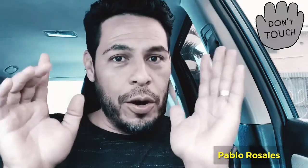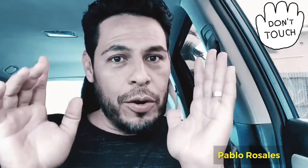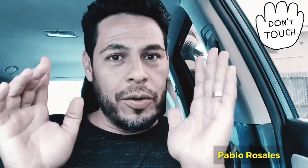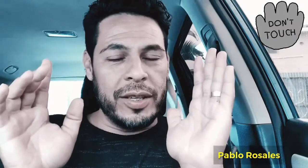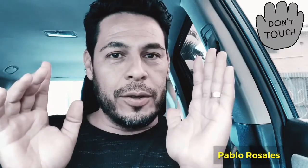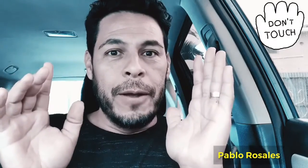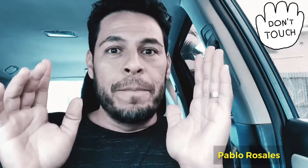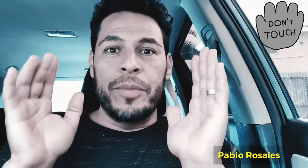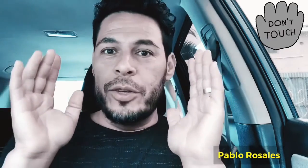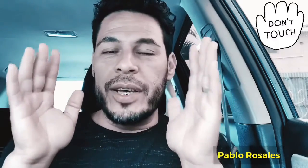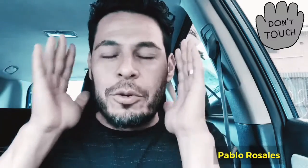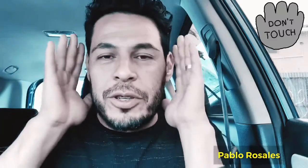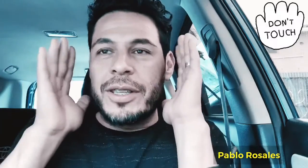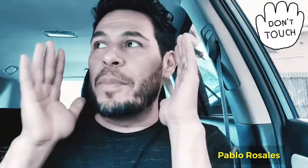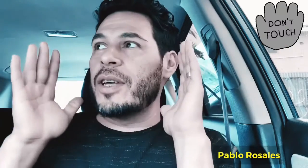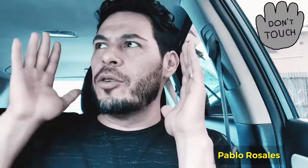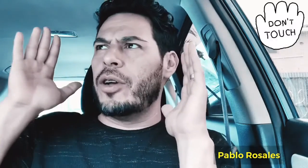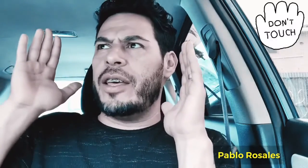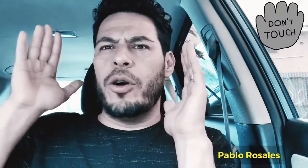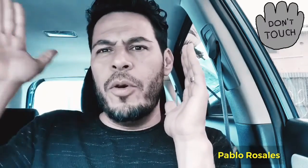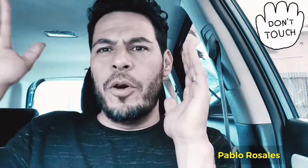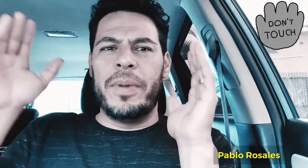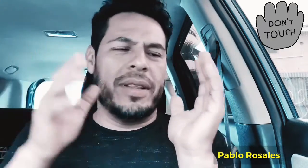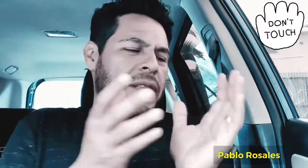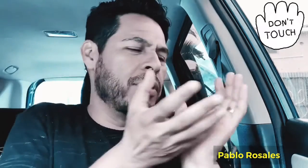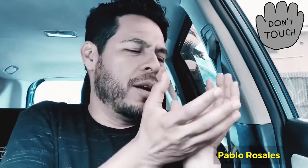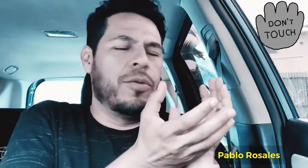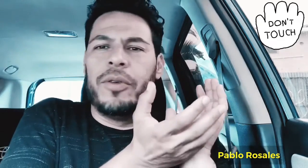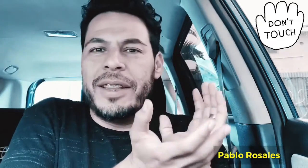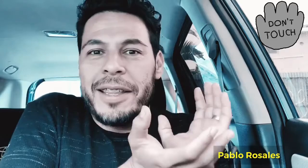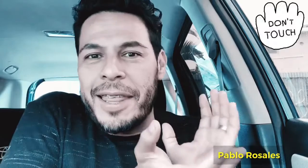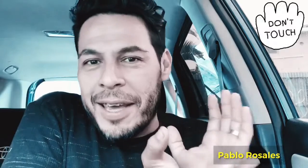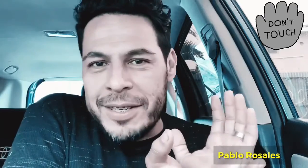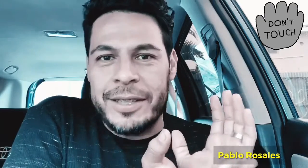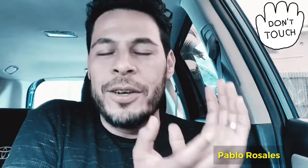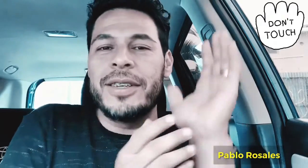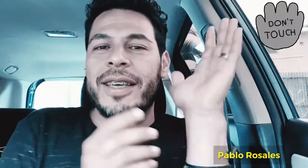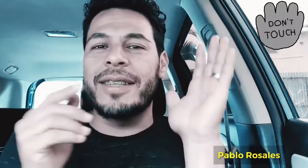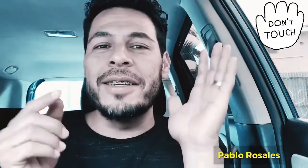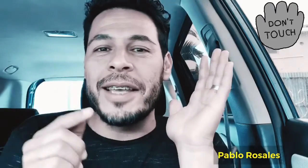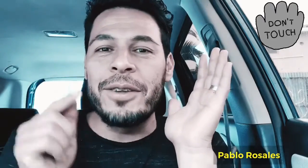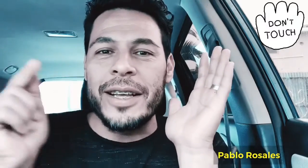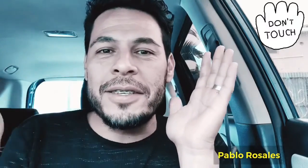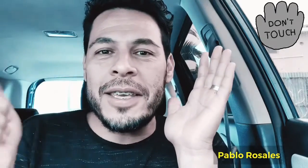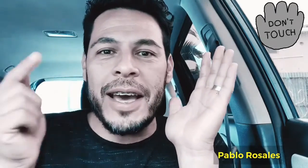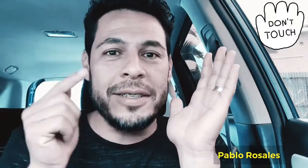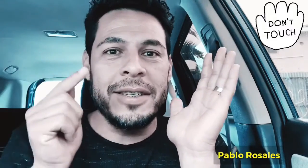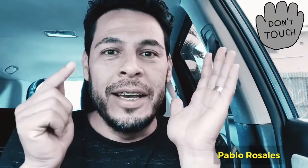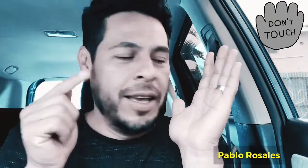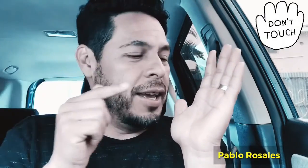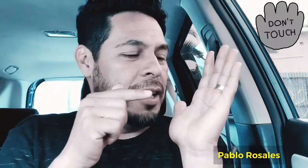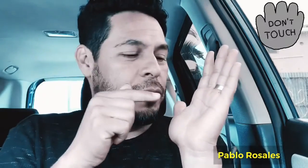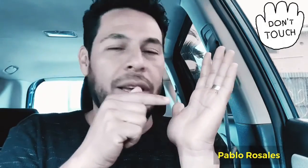Y ojo con esto, yo sé que algunos están pensando, ¿cómo un hombre va a tener una juguetita de esa? No, es que están enseñando a las